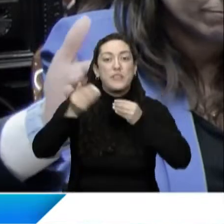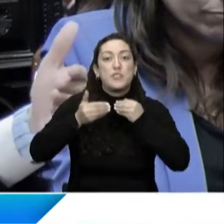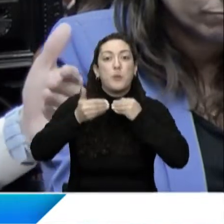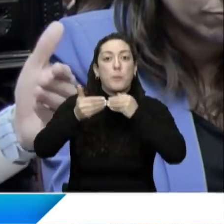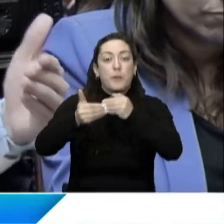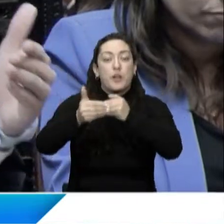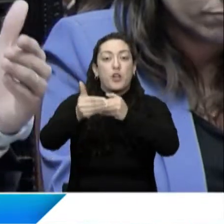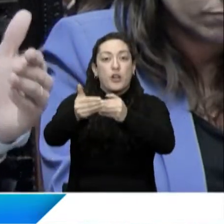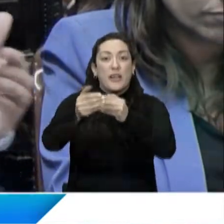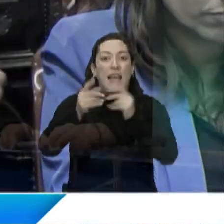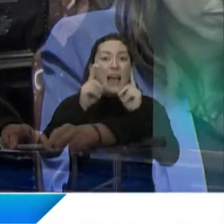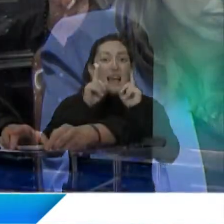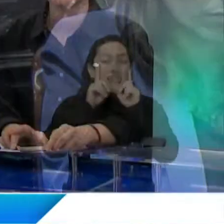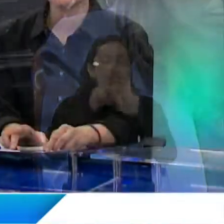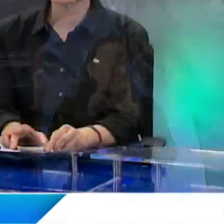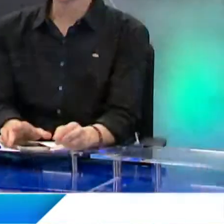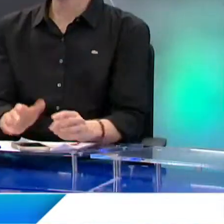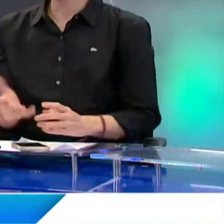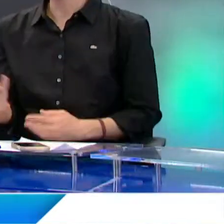prorrogado.